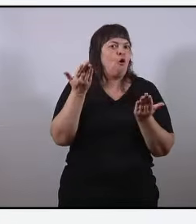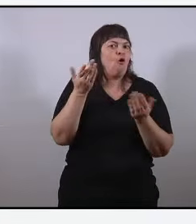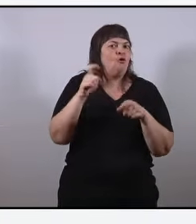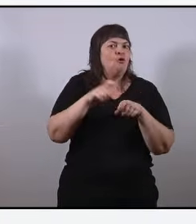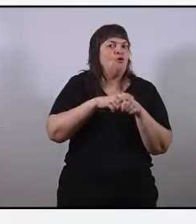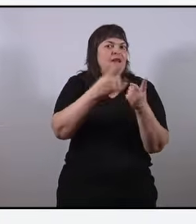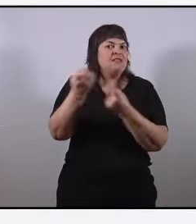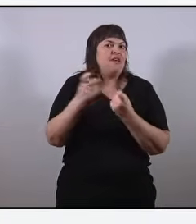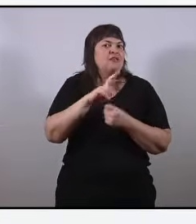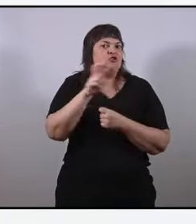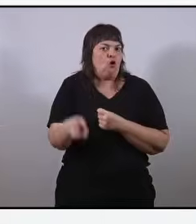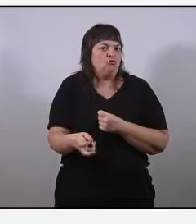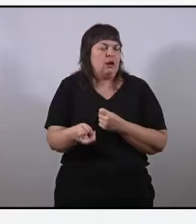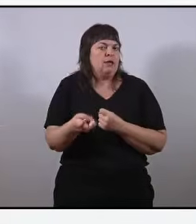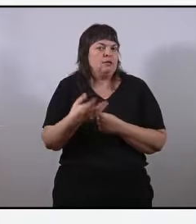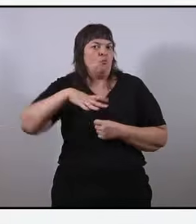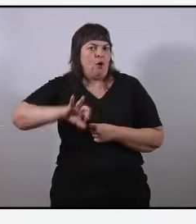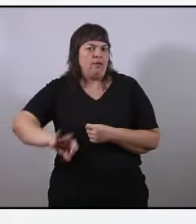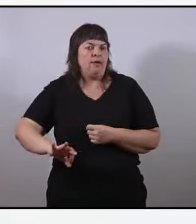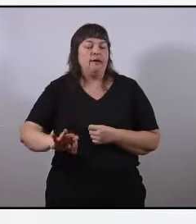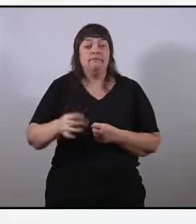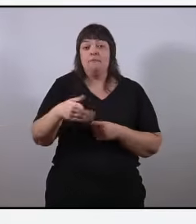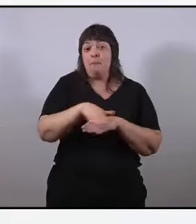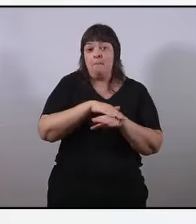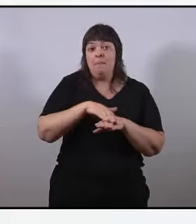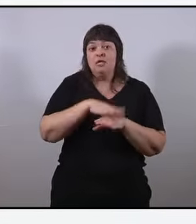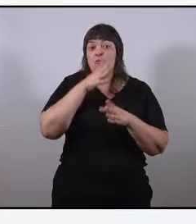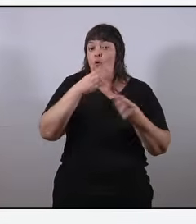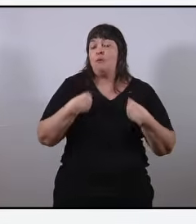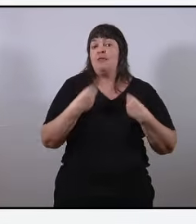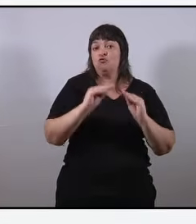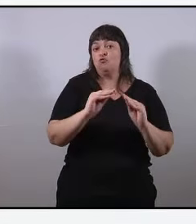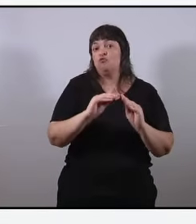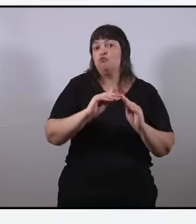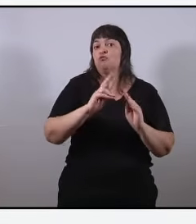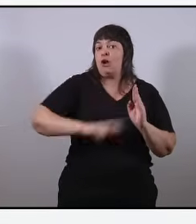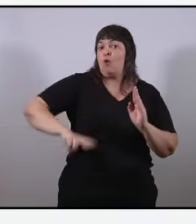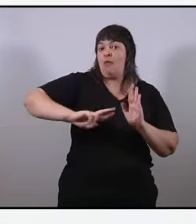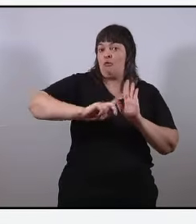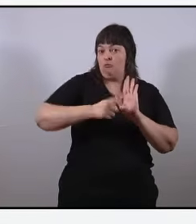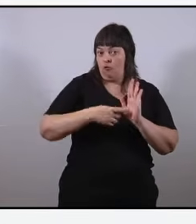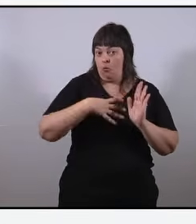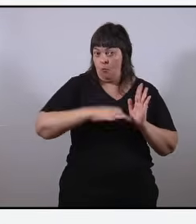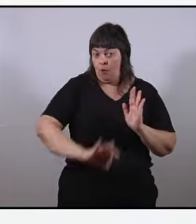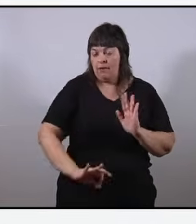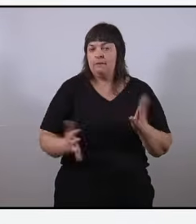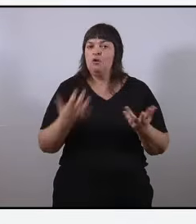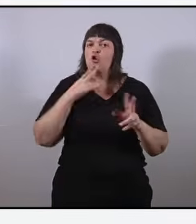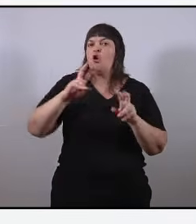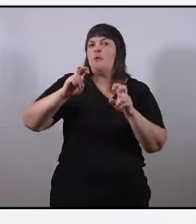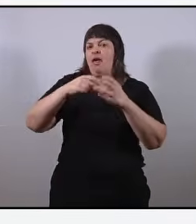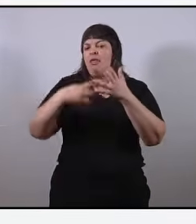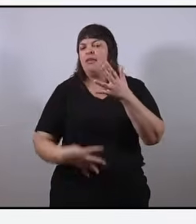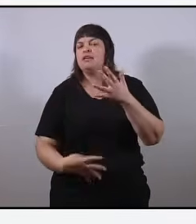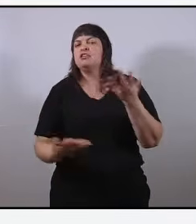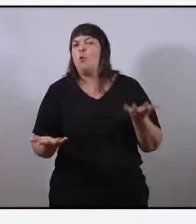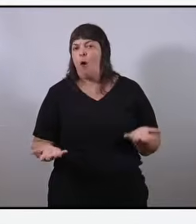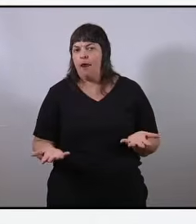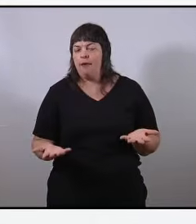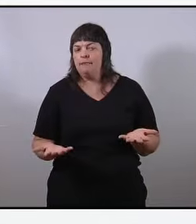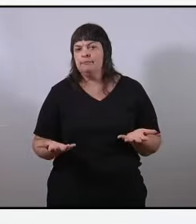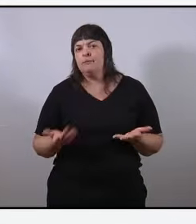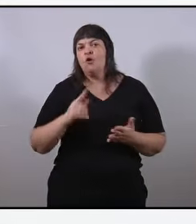de necesidades que son fundamentales para su recuperación. Entre las novedades les destacamos, por ejemplo,